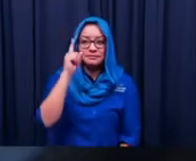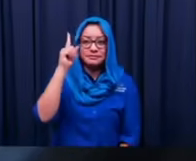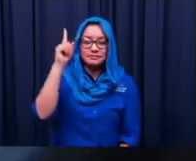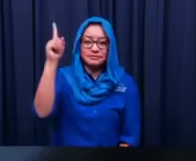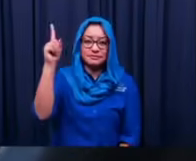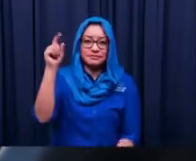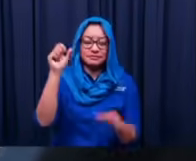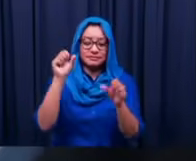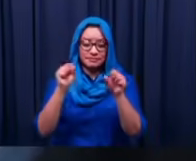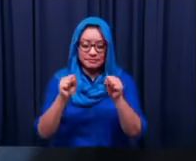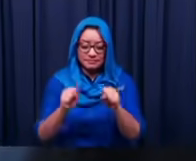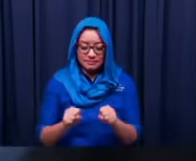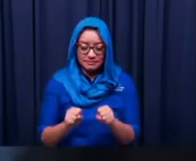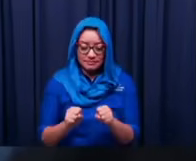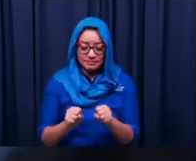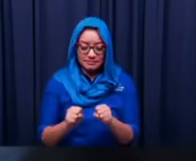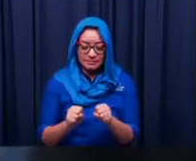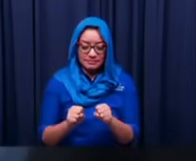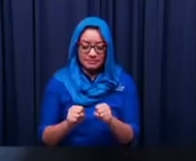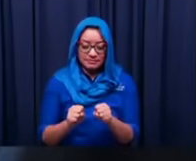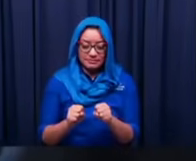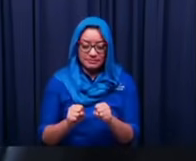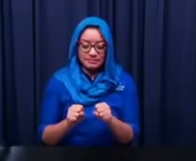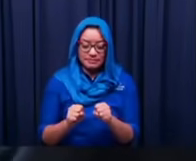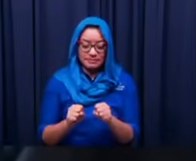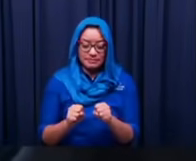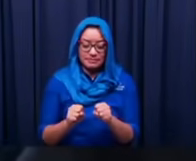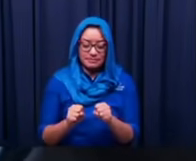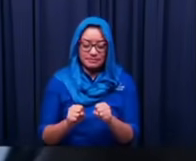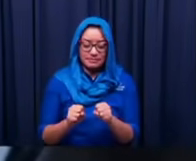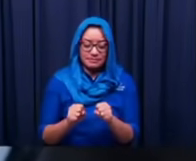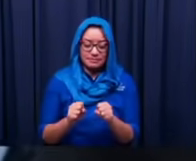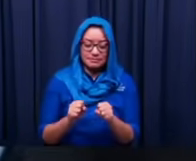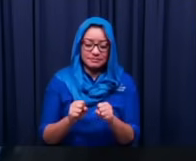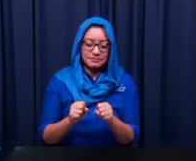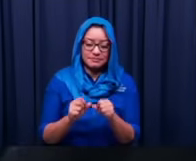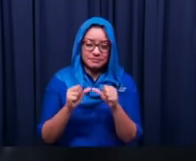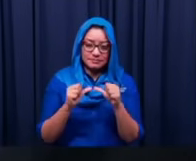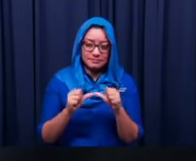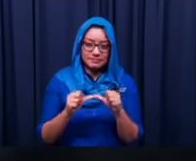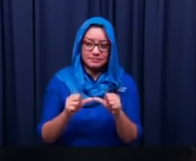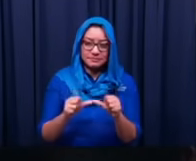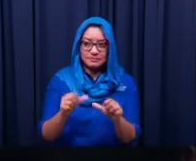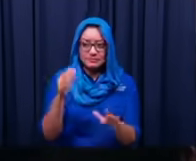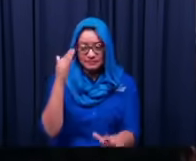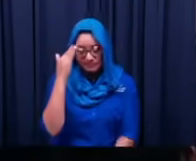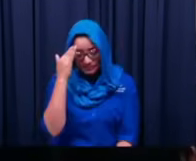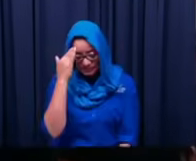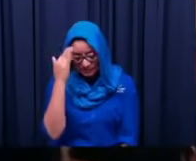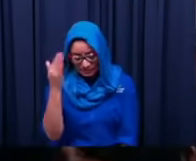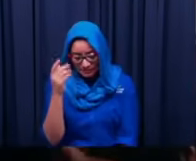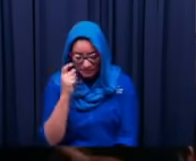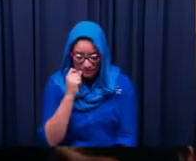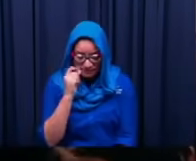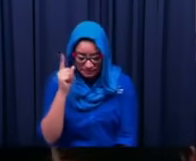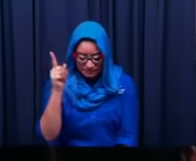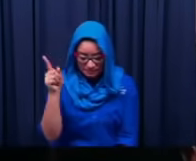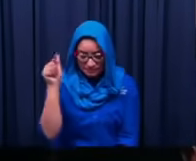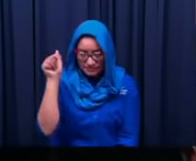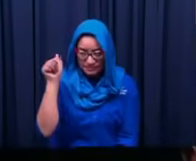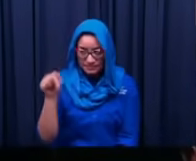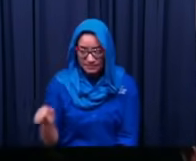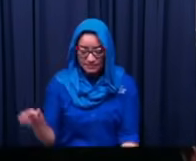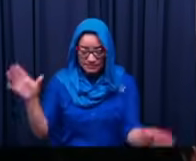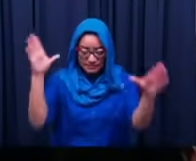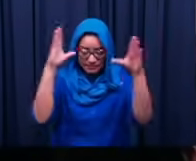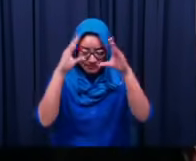logren solidificar su vida en la palabra del Padre. En el nombre de Jesús, gracias esta noche, gracias Señor,